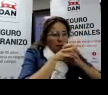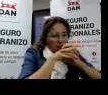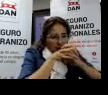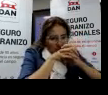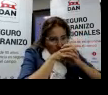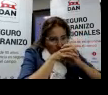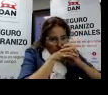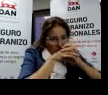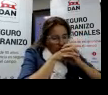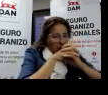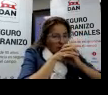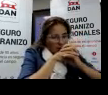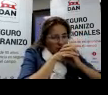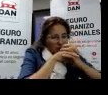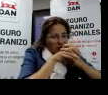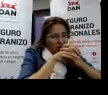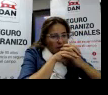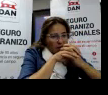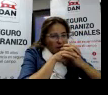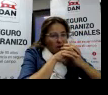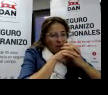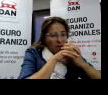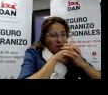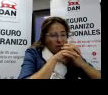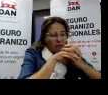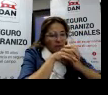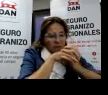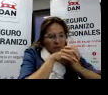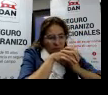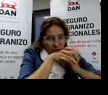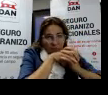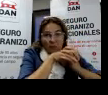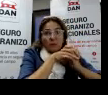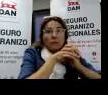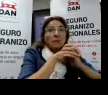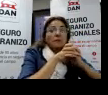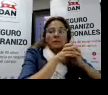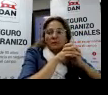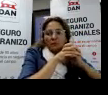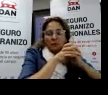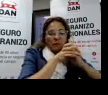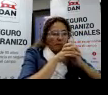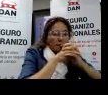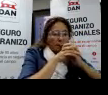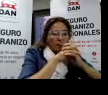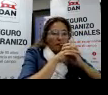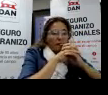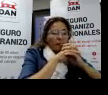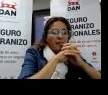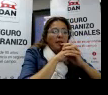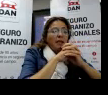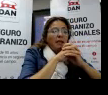mostramos con comparación. Y fíjense que también son dos mapas bastante parecidos, entre lo que se mostraba en enero con lo que se